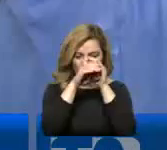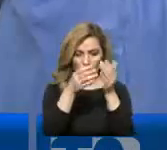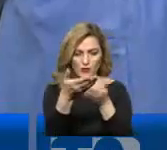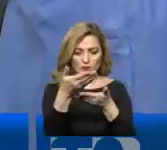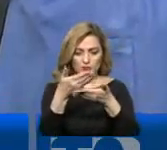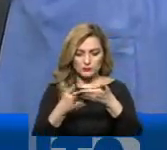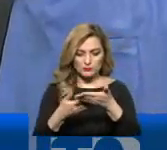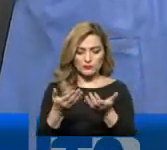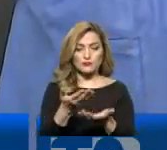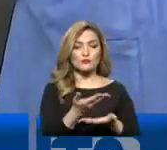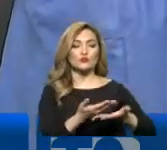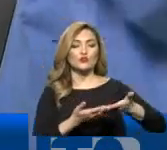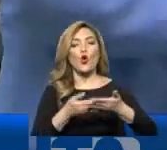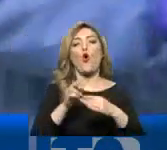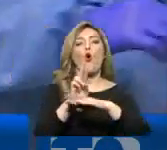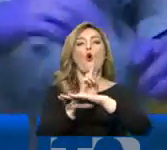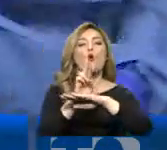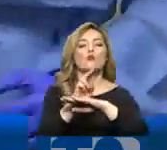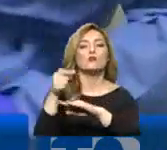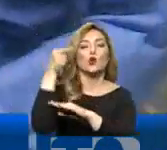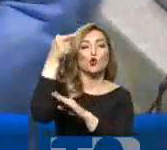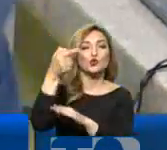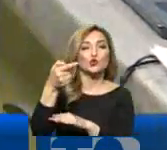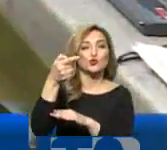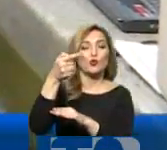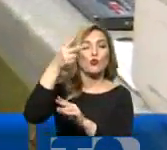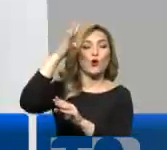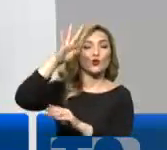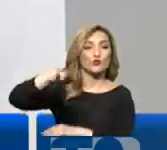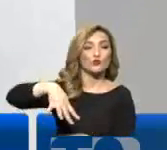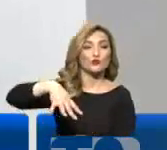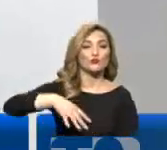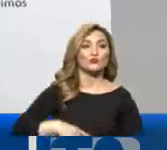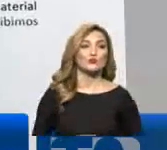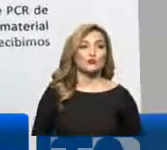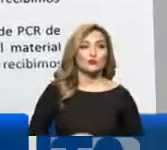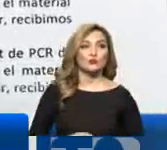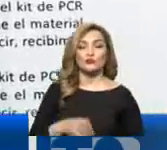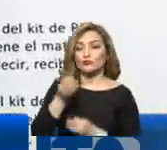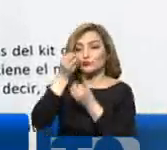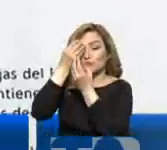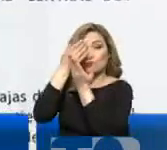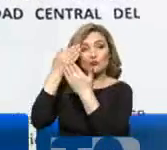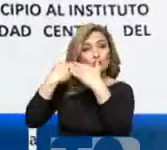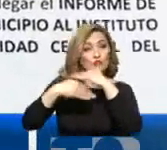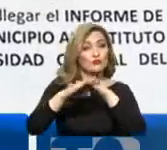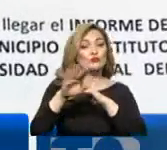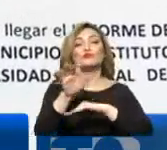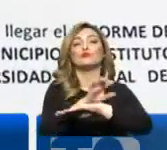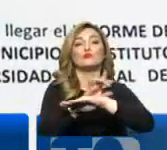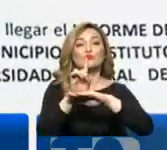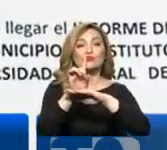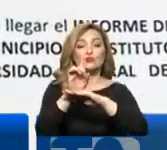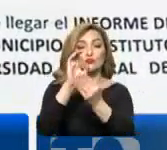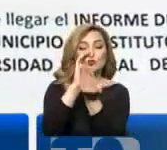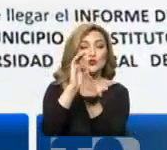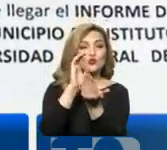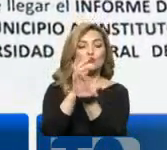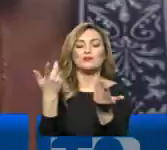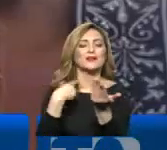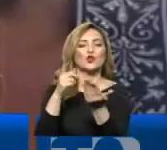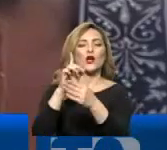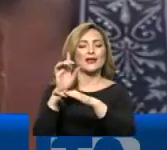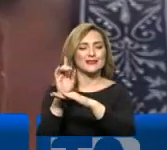COVID-19 solo pueden ser usados en los próximos 4 meses. Así indica este informe enviado por la directora del instituto a la